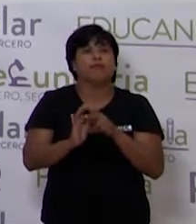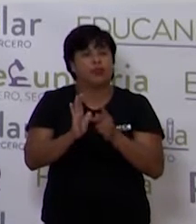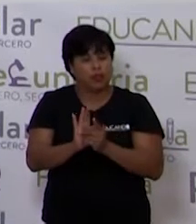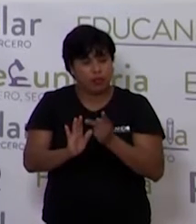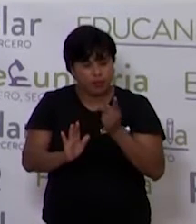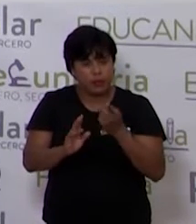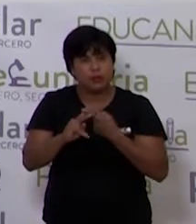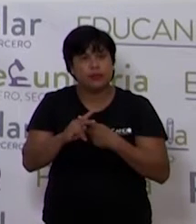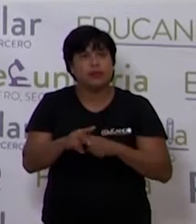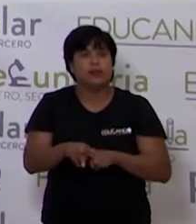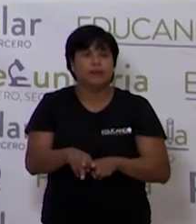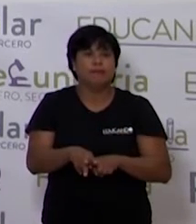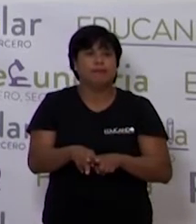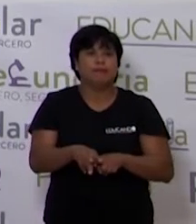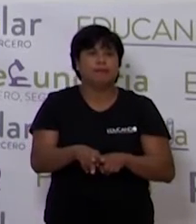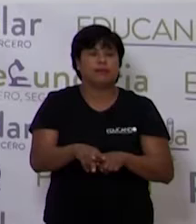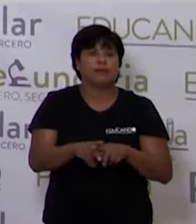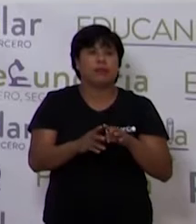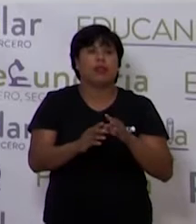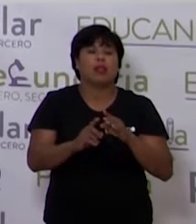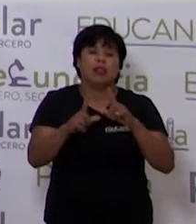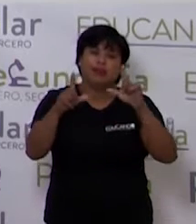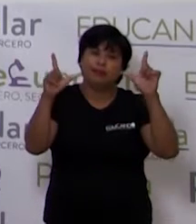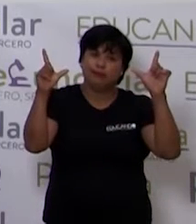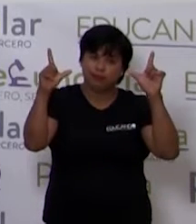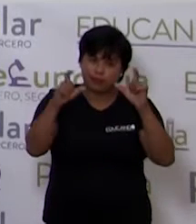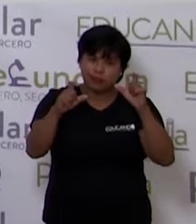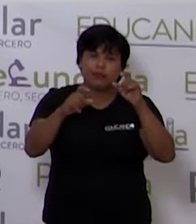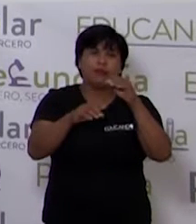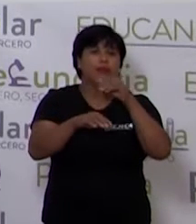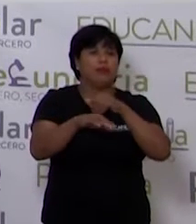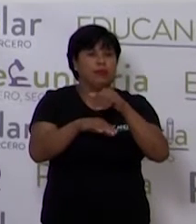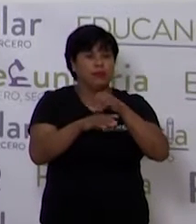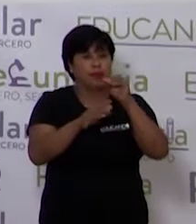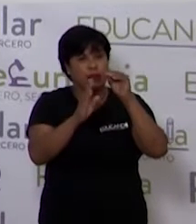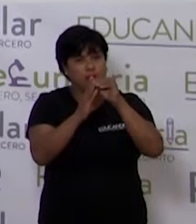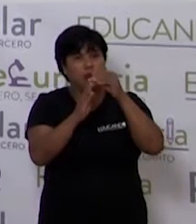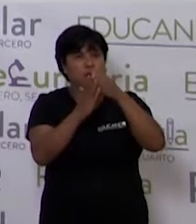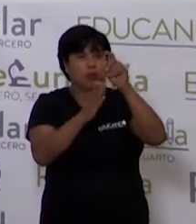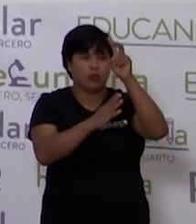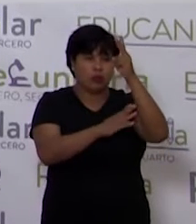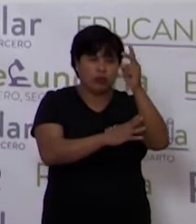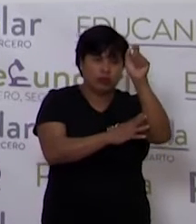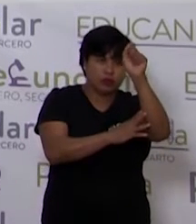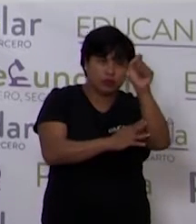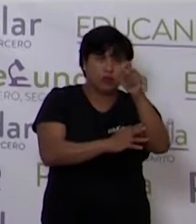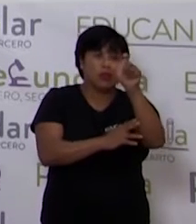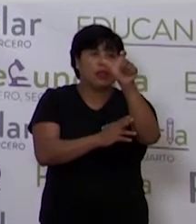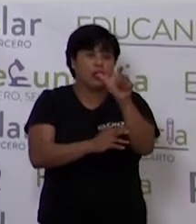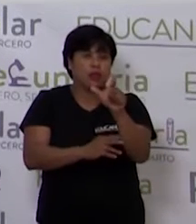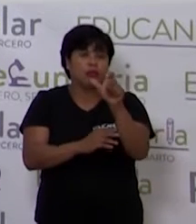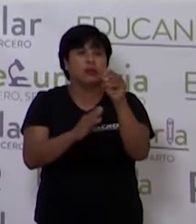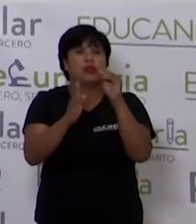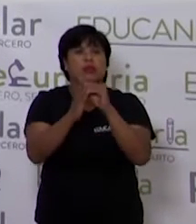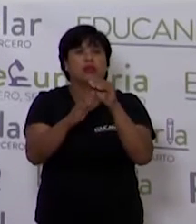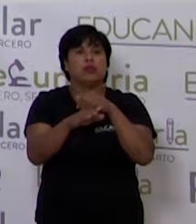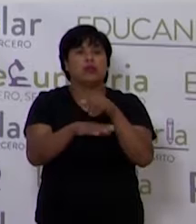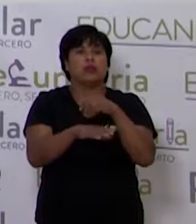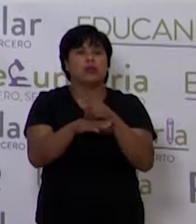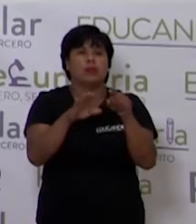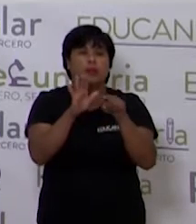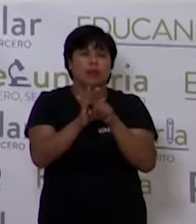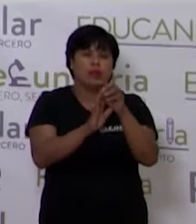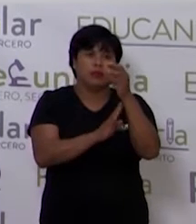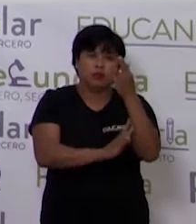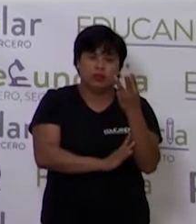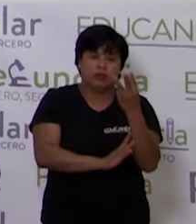volvemos a empezar. Abrimos paréntesis, le ponemos al cuadrado. Y en lugar de X va menos